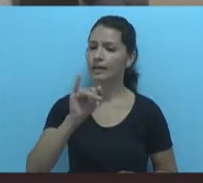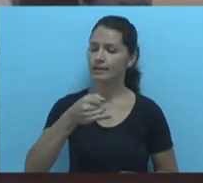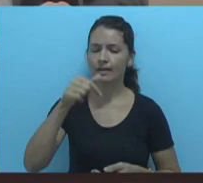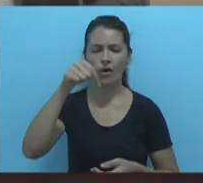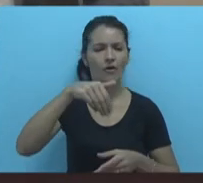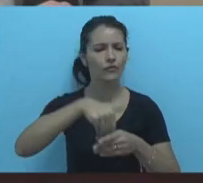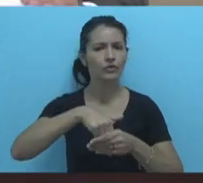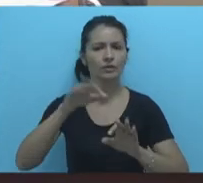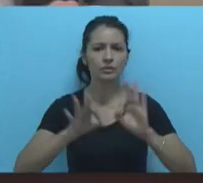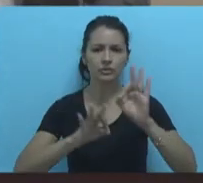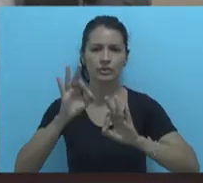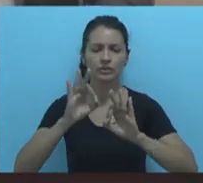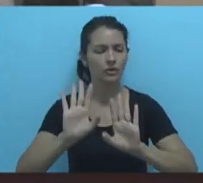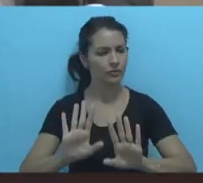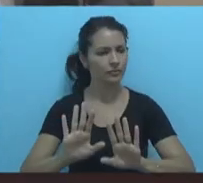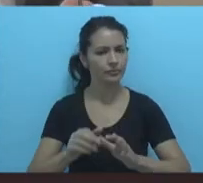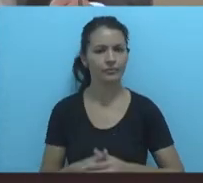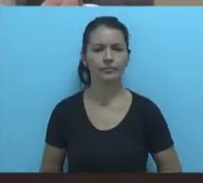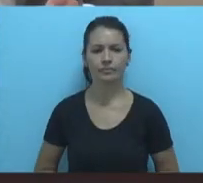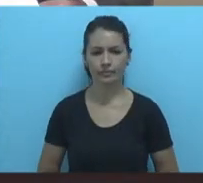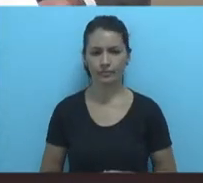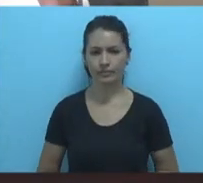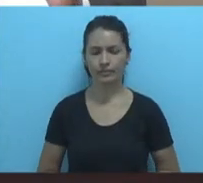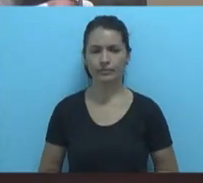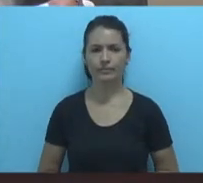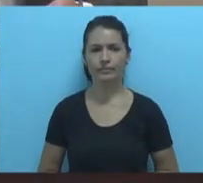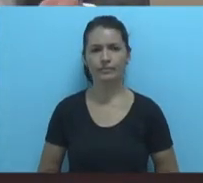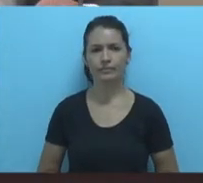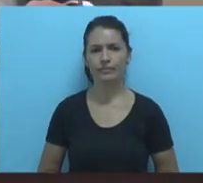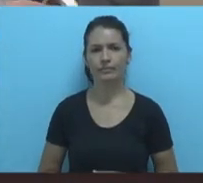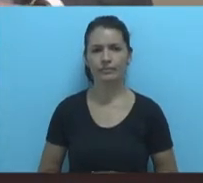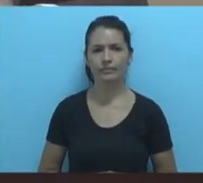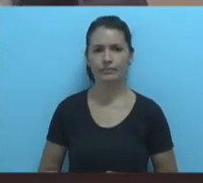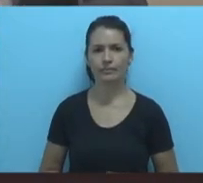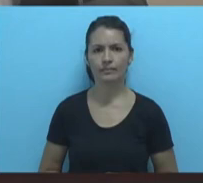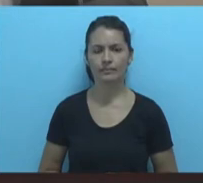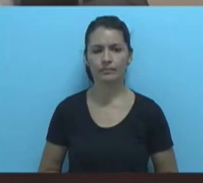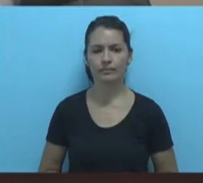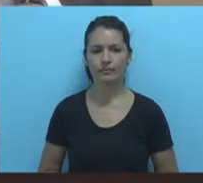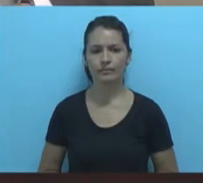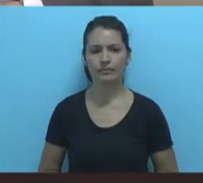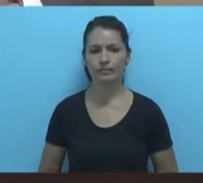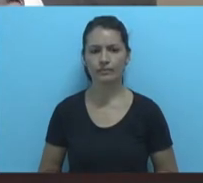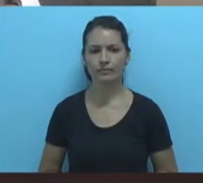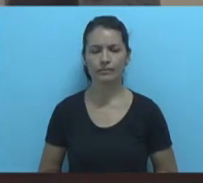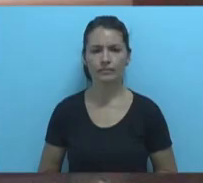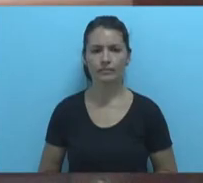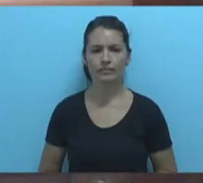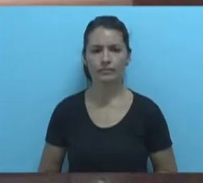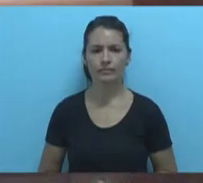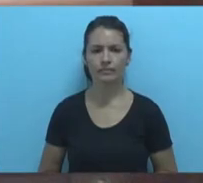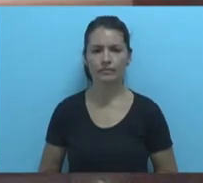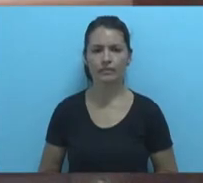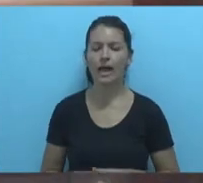aprobado. Sí, diputado Cándido tiene la palabra. Del proyecto me autorizan,